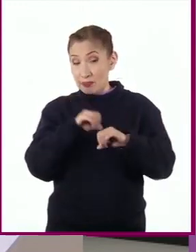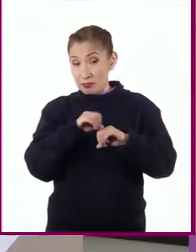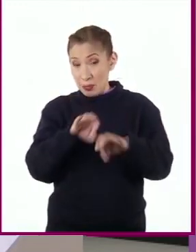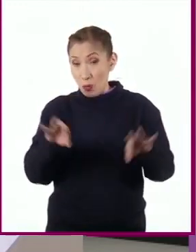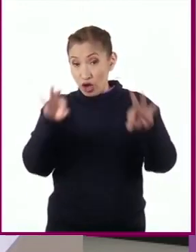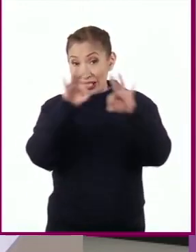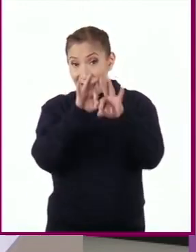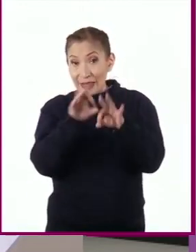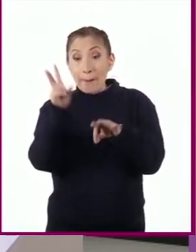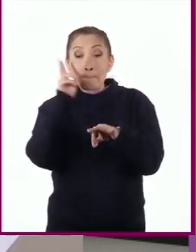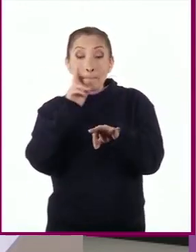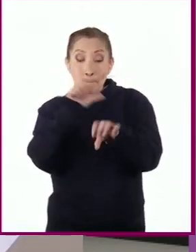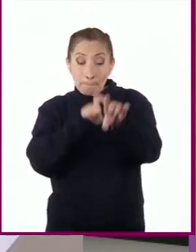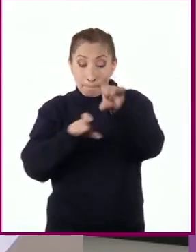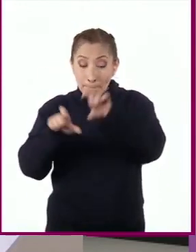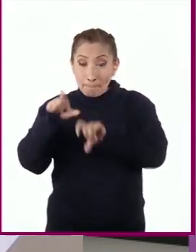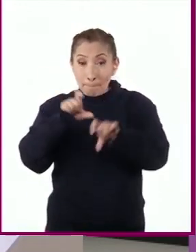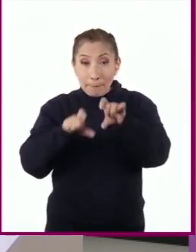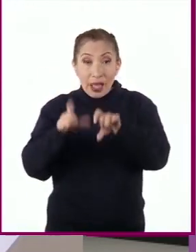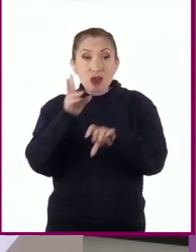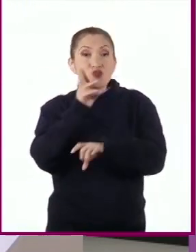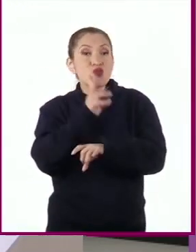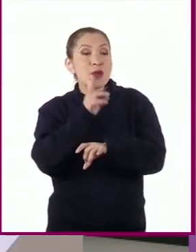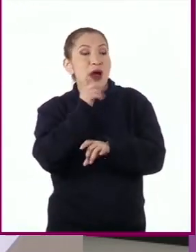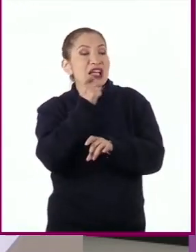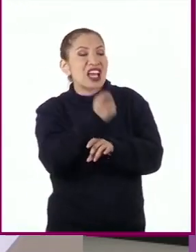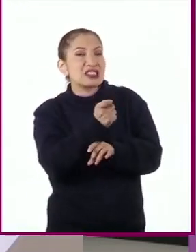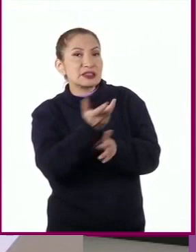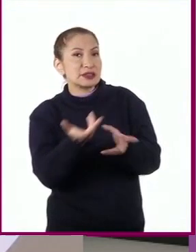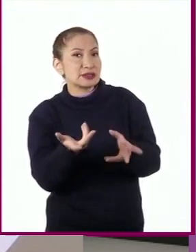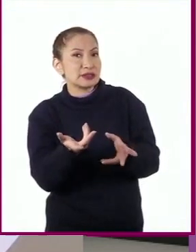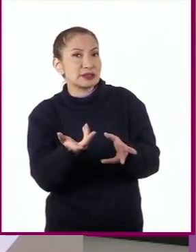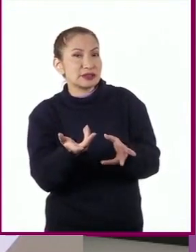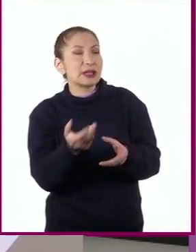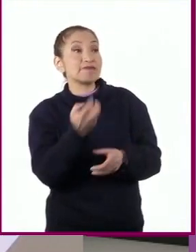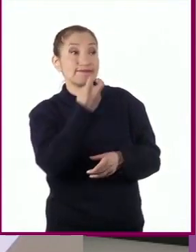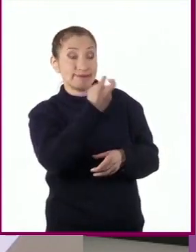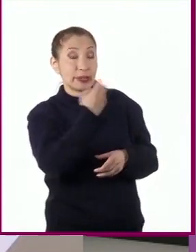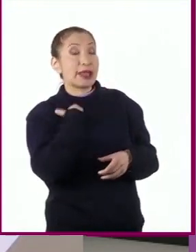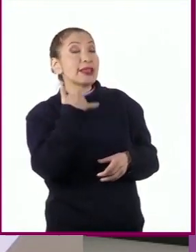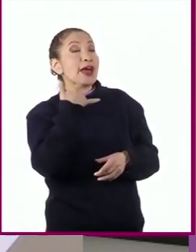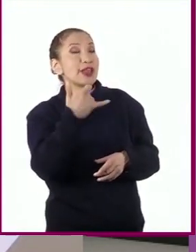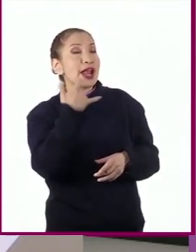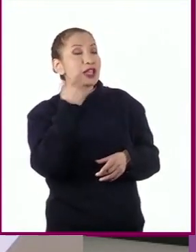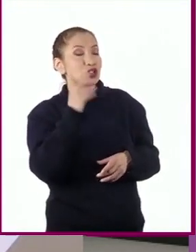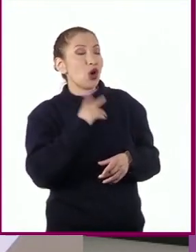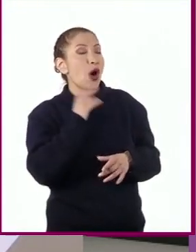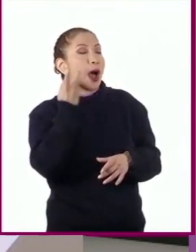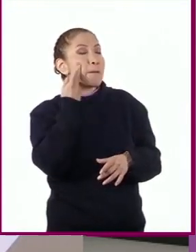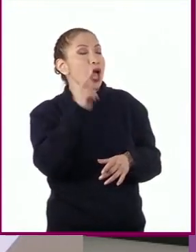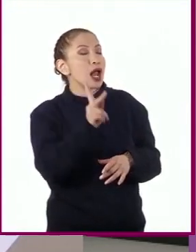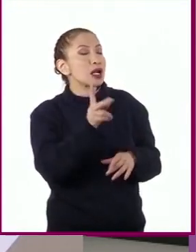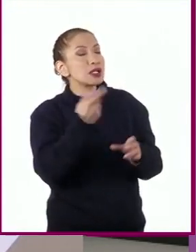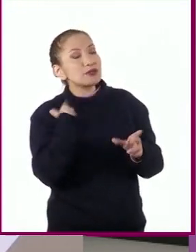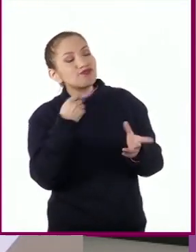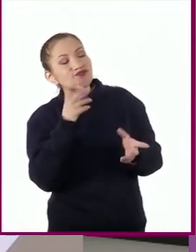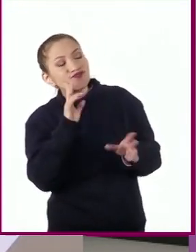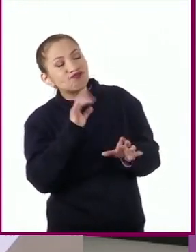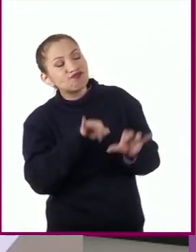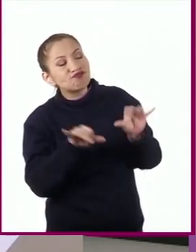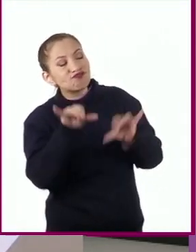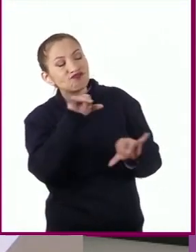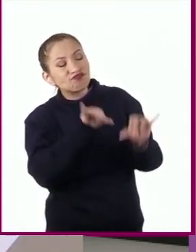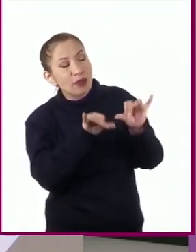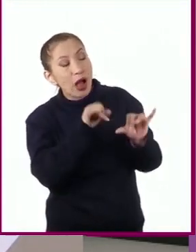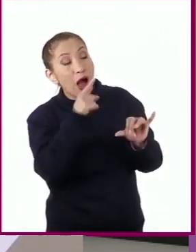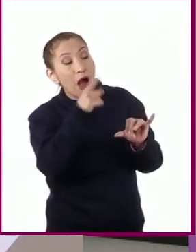entiendes la importancia de la experimentación y la comprobación? Sí, por eso ahora trataré de experimentar y comprobar lo que aprenda para